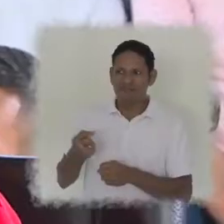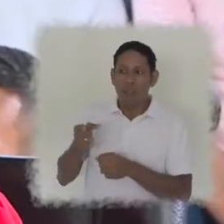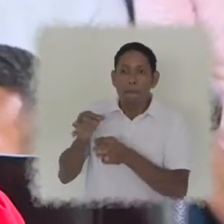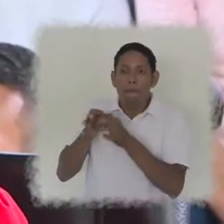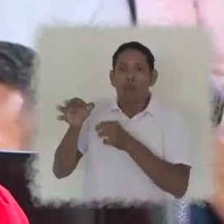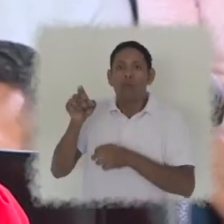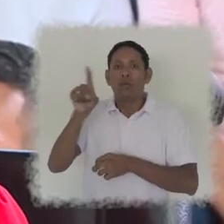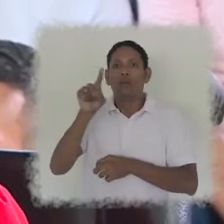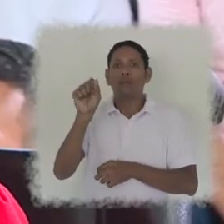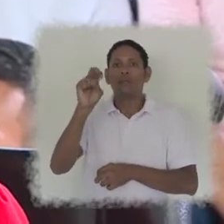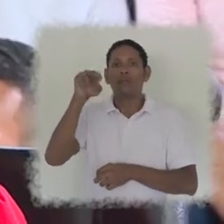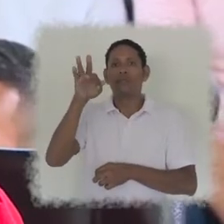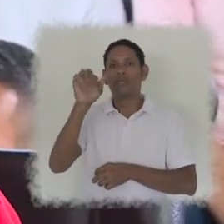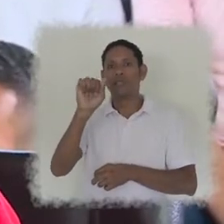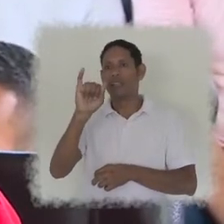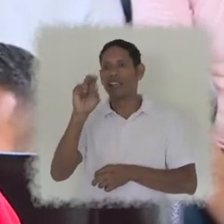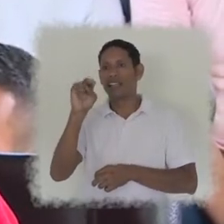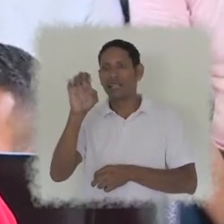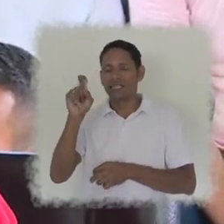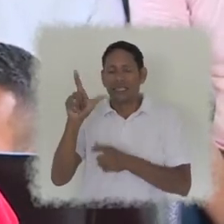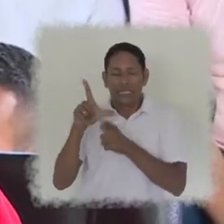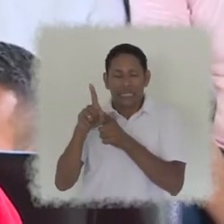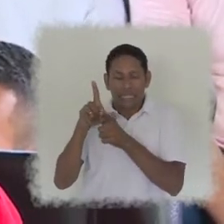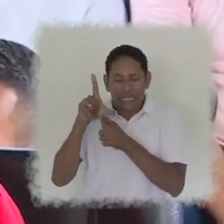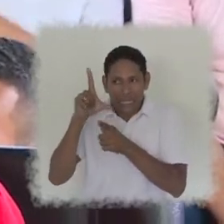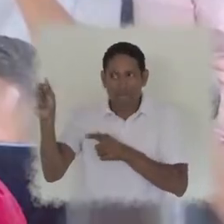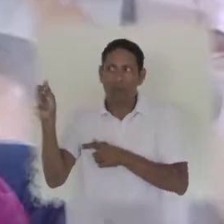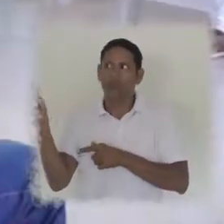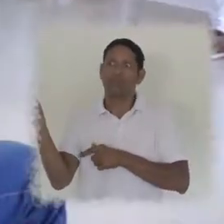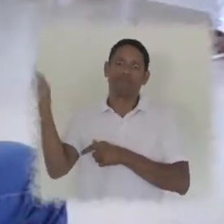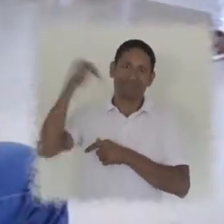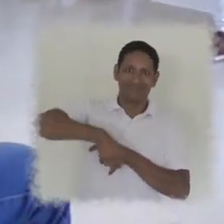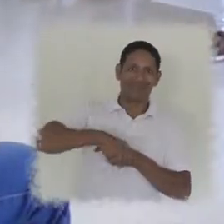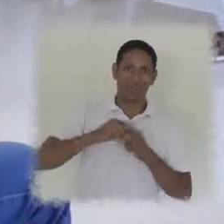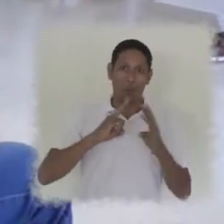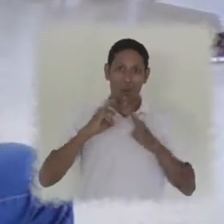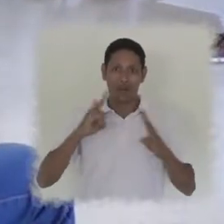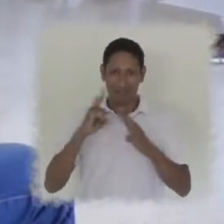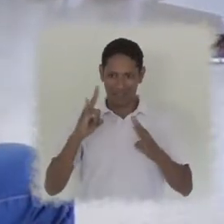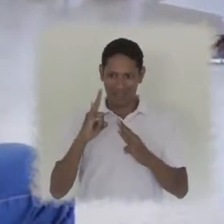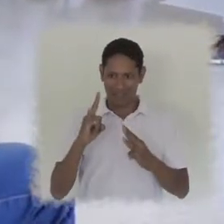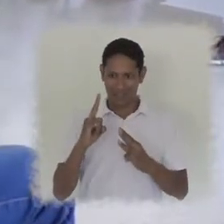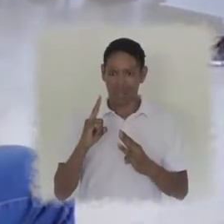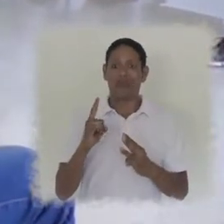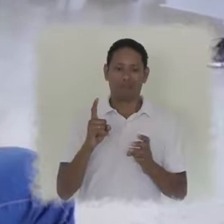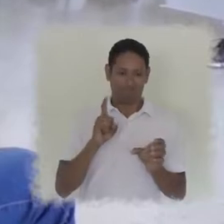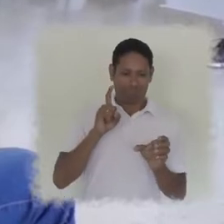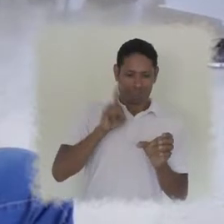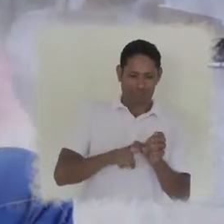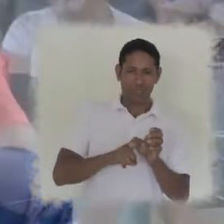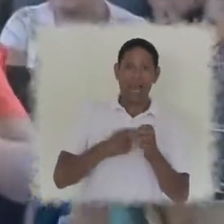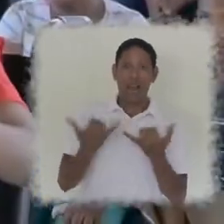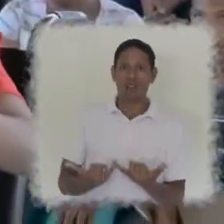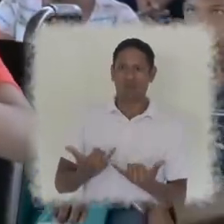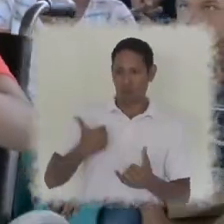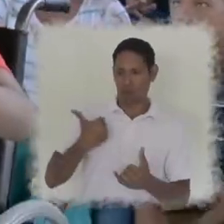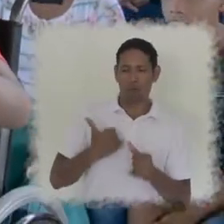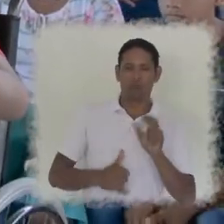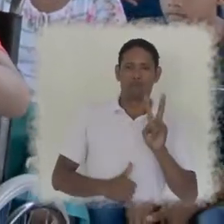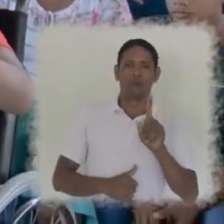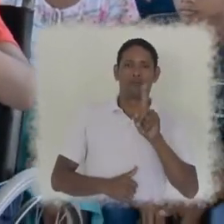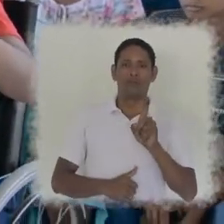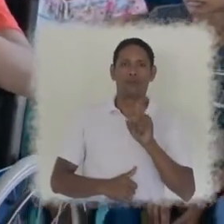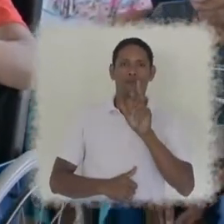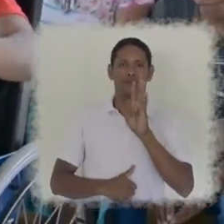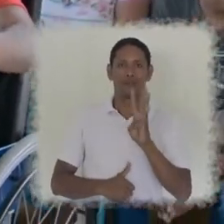joven viajó desde la vereda Santa Inés de Tenerife hasta el campus de la Universidad del Magdalena para ser parte de los 264